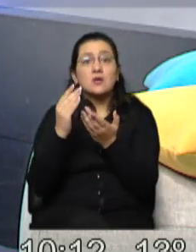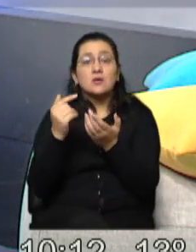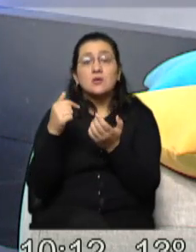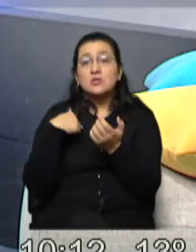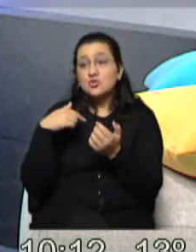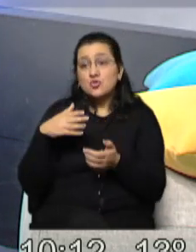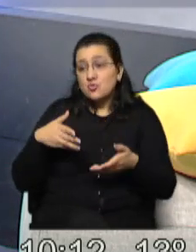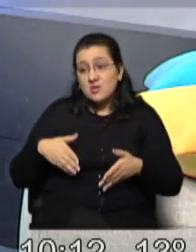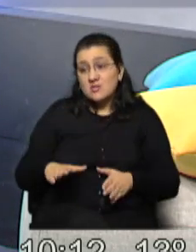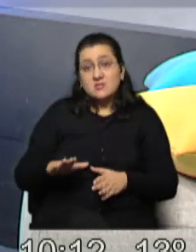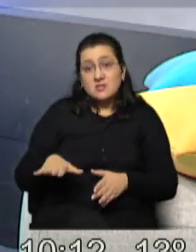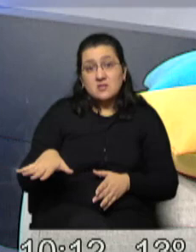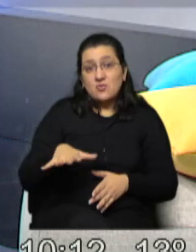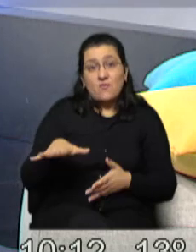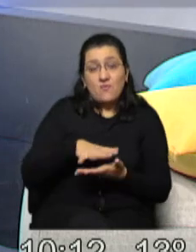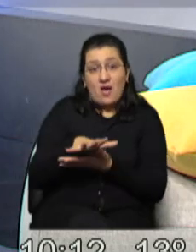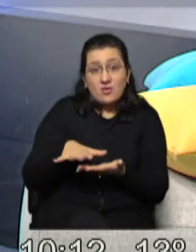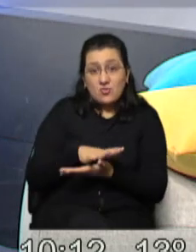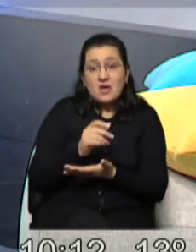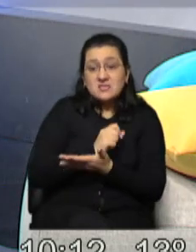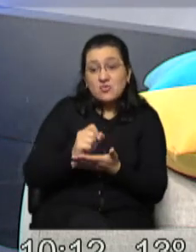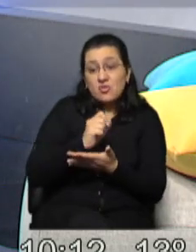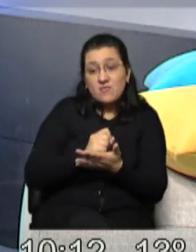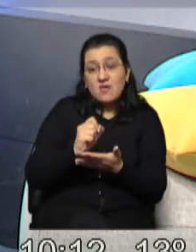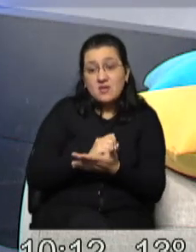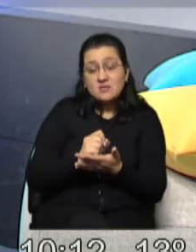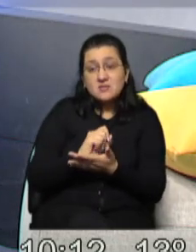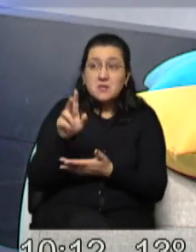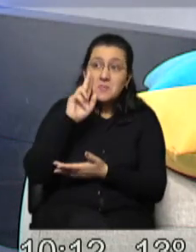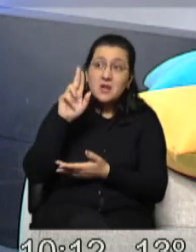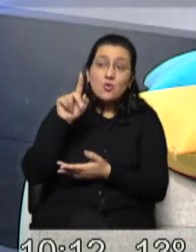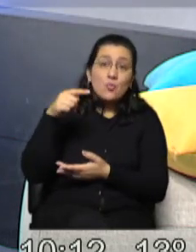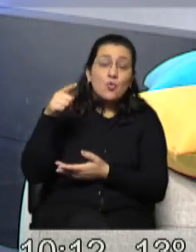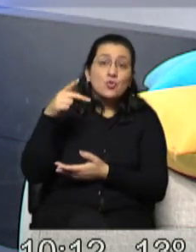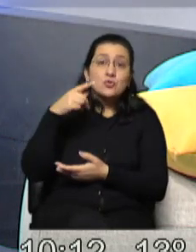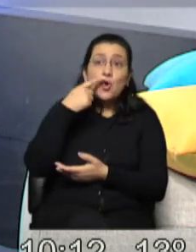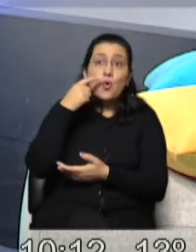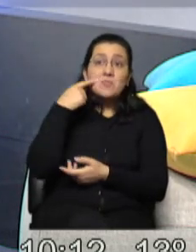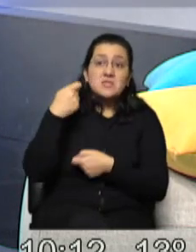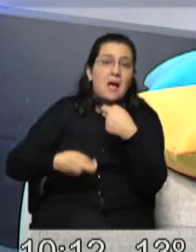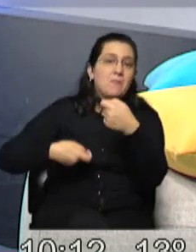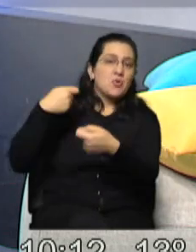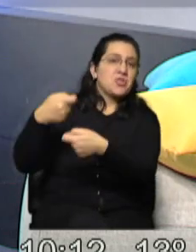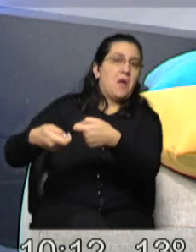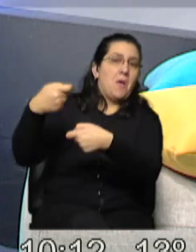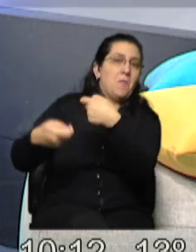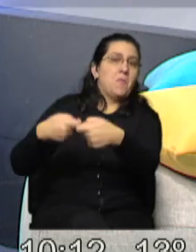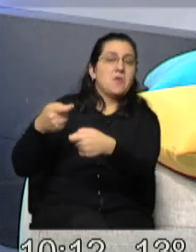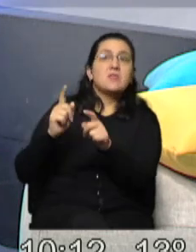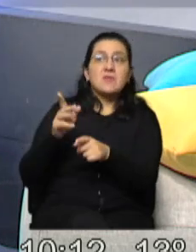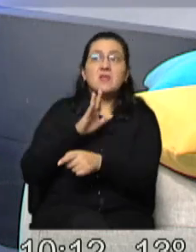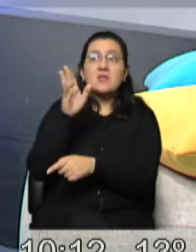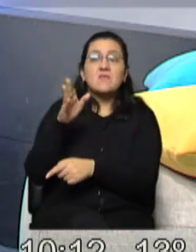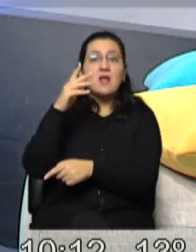lugar, haciendo los deberes y viendo nosotros cómo jugábamos por plata. Iba al GOE y vi cosas y vi los locos y hablaba